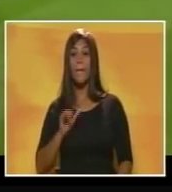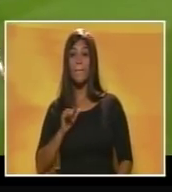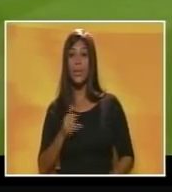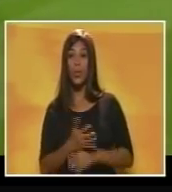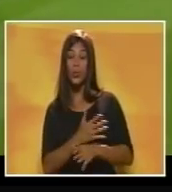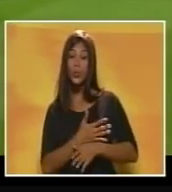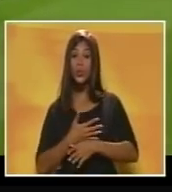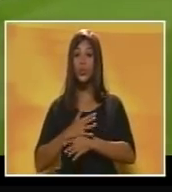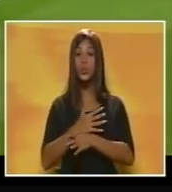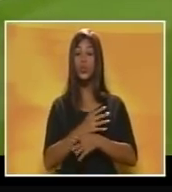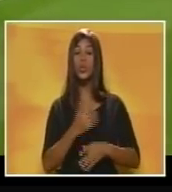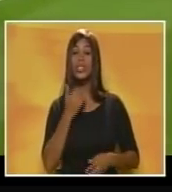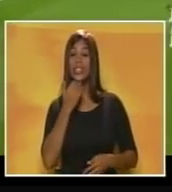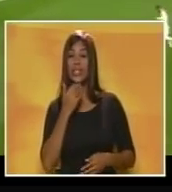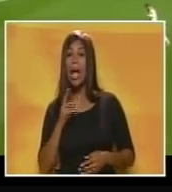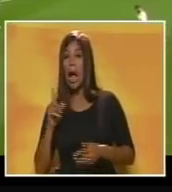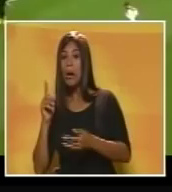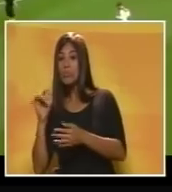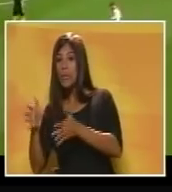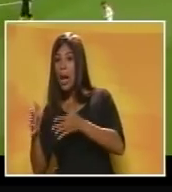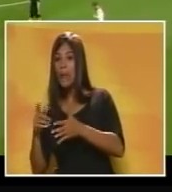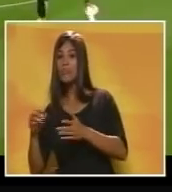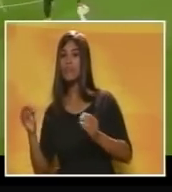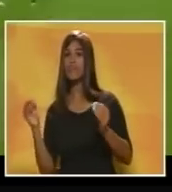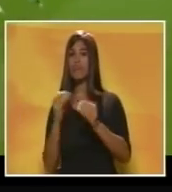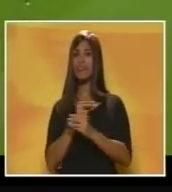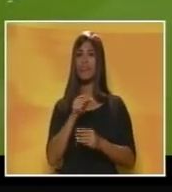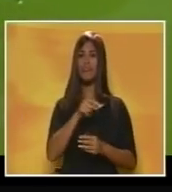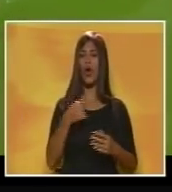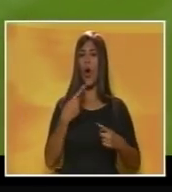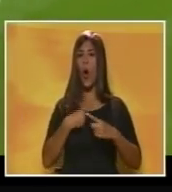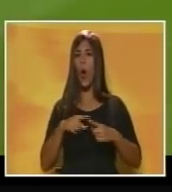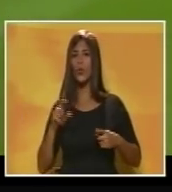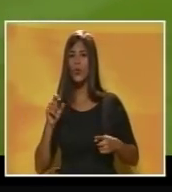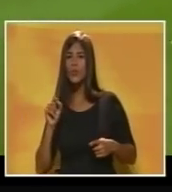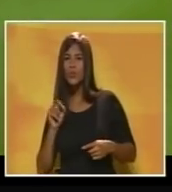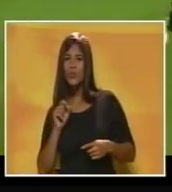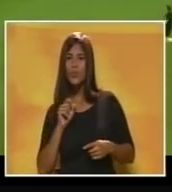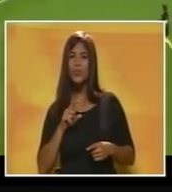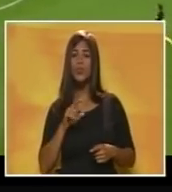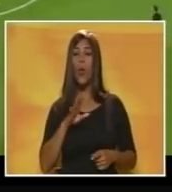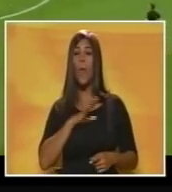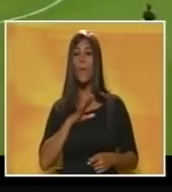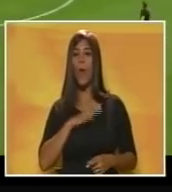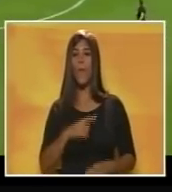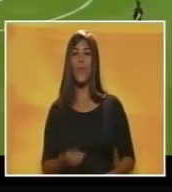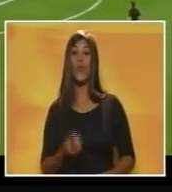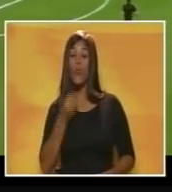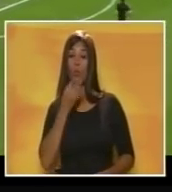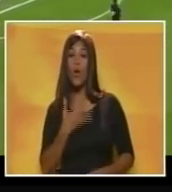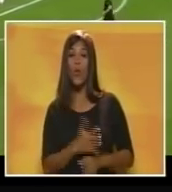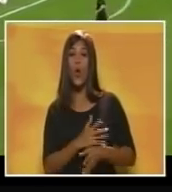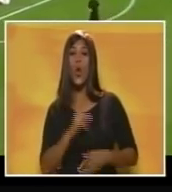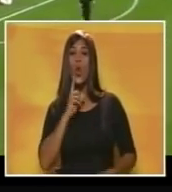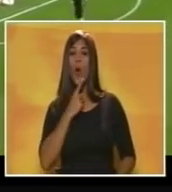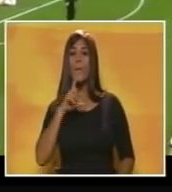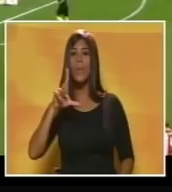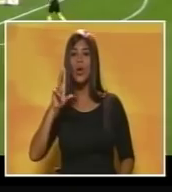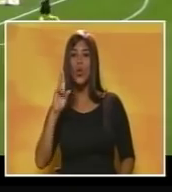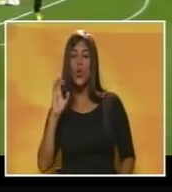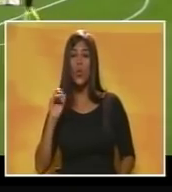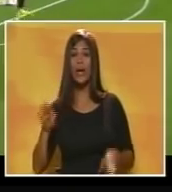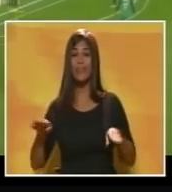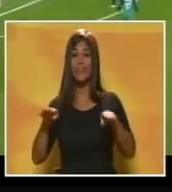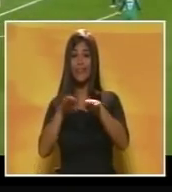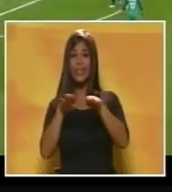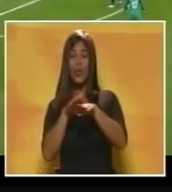serie virtualmente definida tras 45 minutos, apareció el improbable Mesías. Lucas Moura igualó el